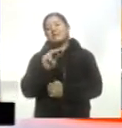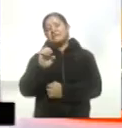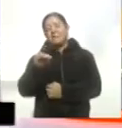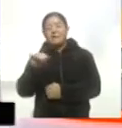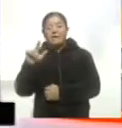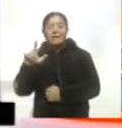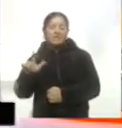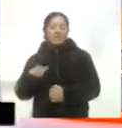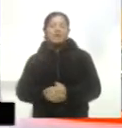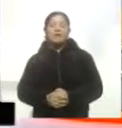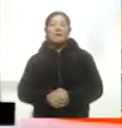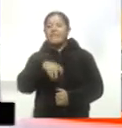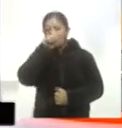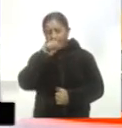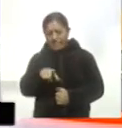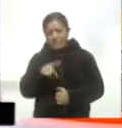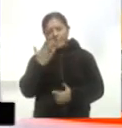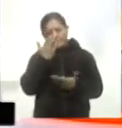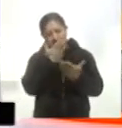Lira, también que nos pide